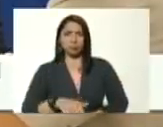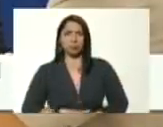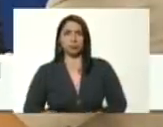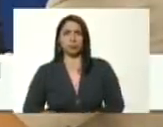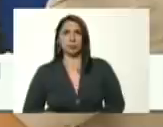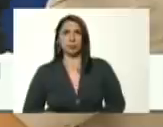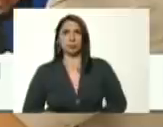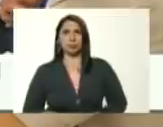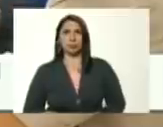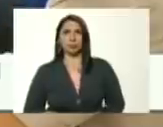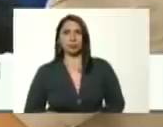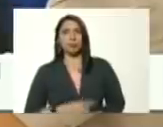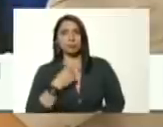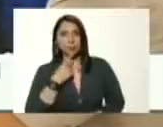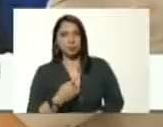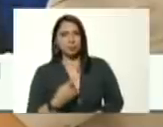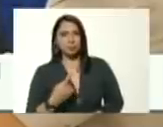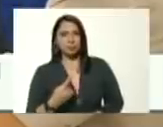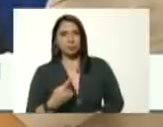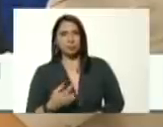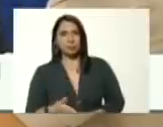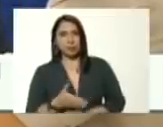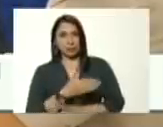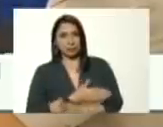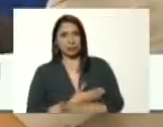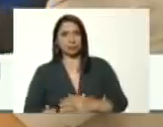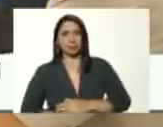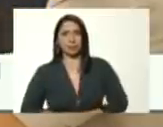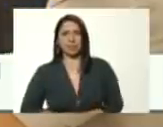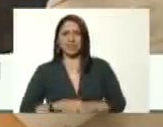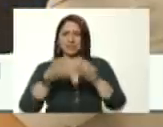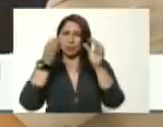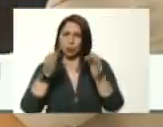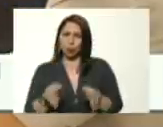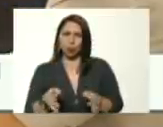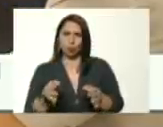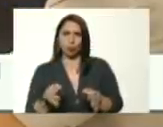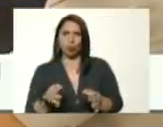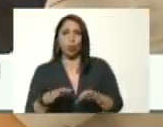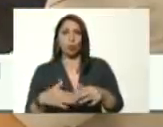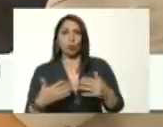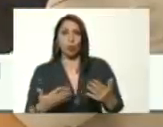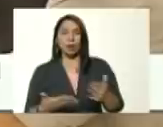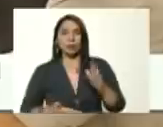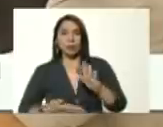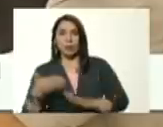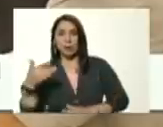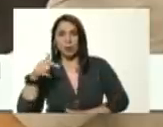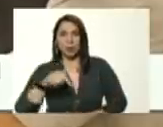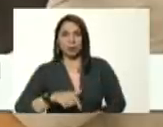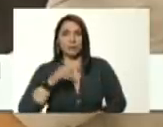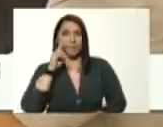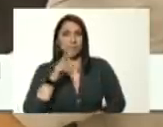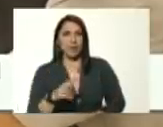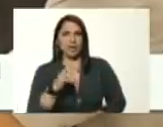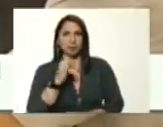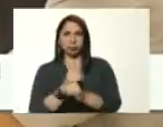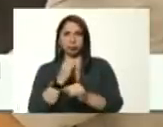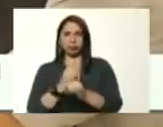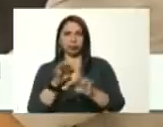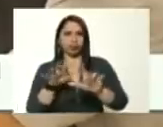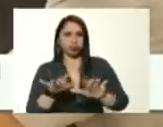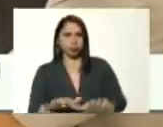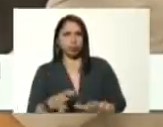yo les decía ahorita serrat y con la rectora segurísimo que cuando salgamos de aquí vamos a ver las redes sociales